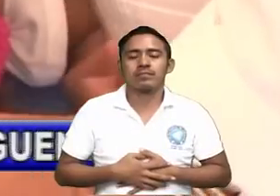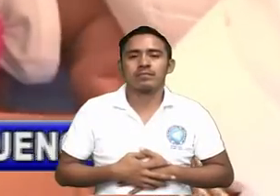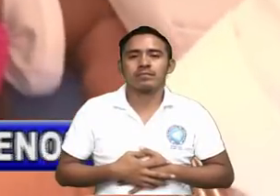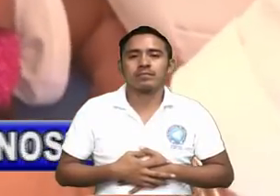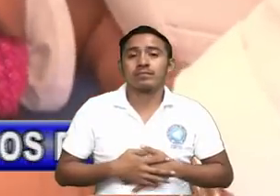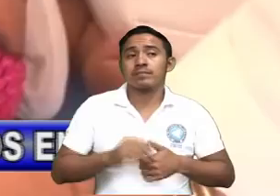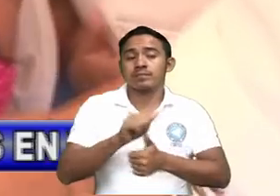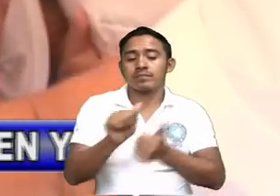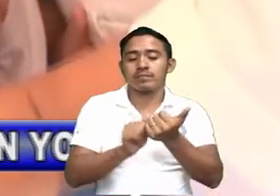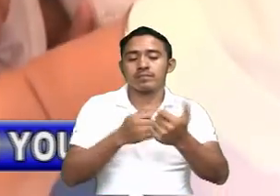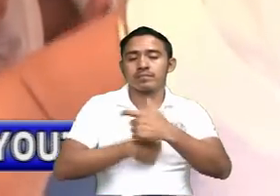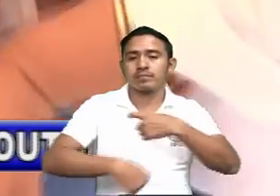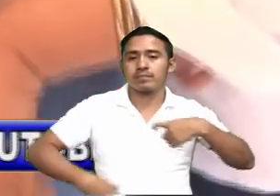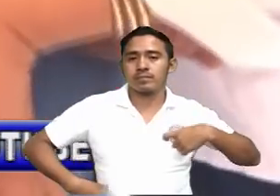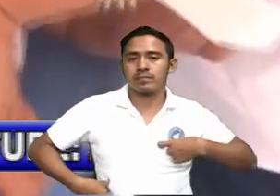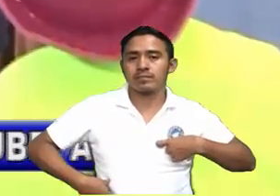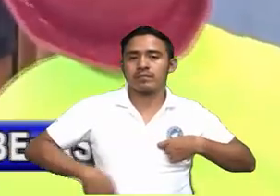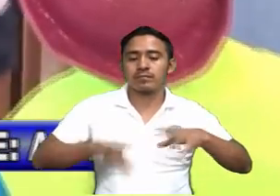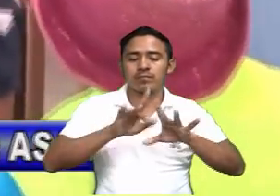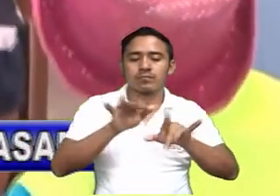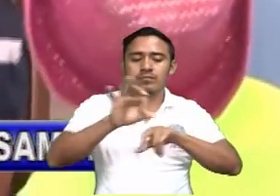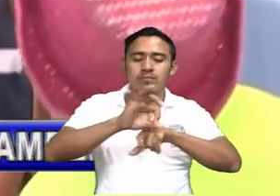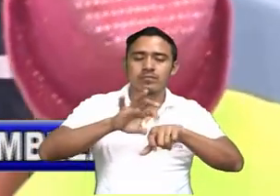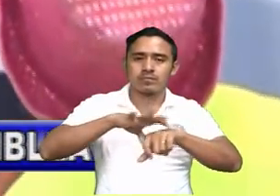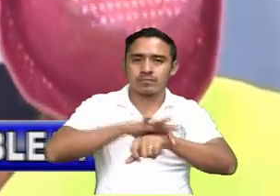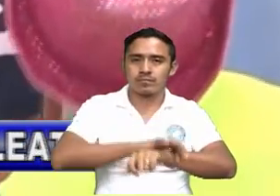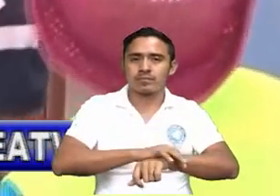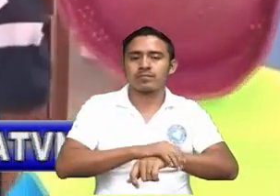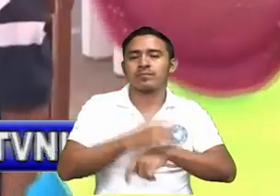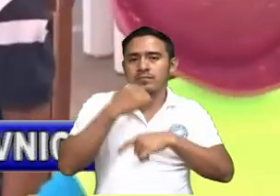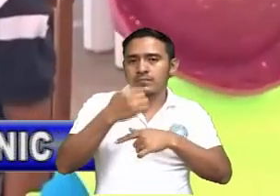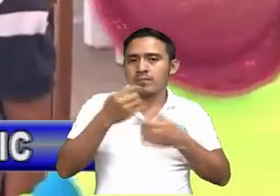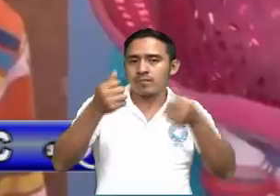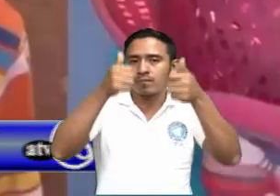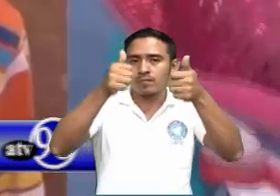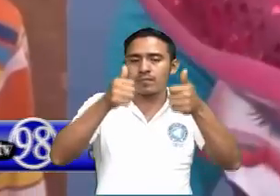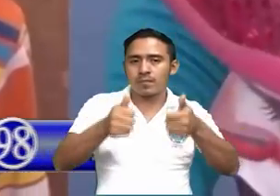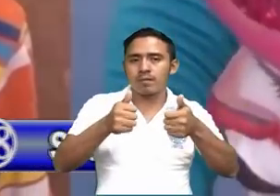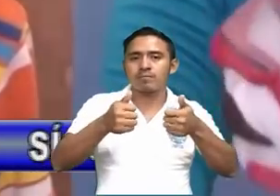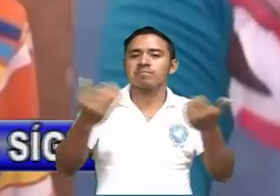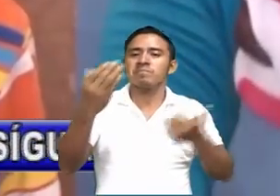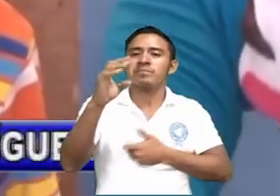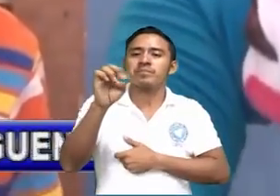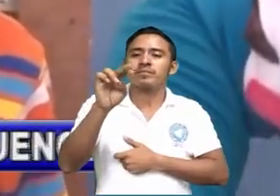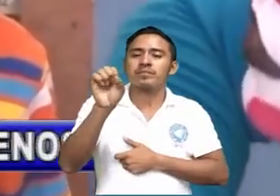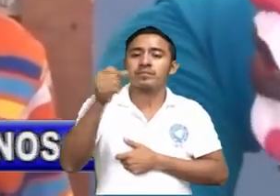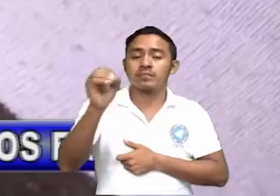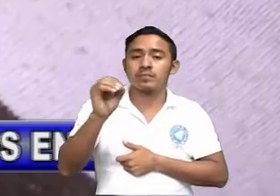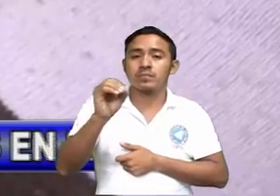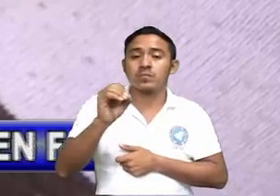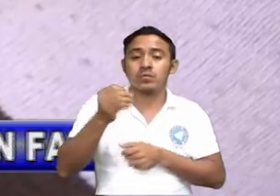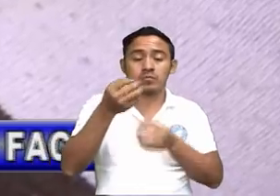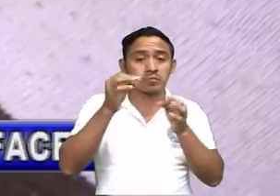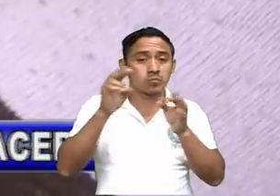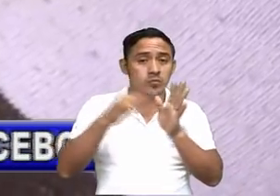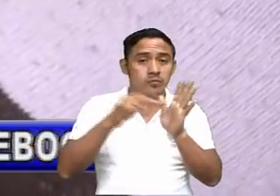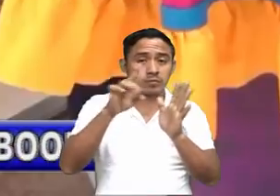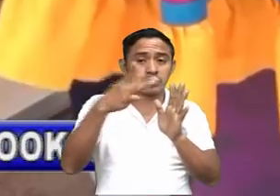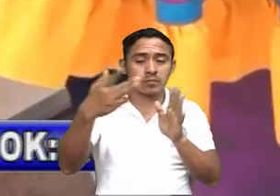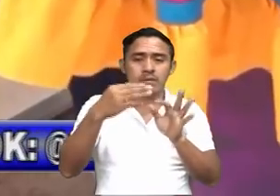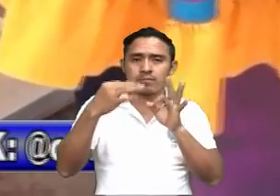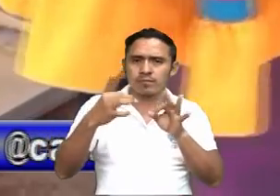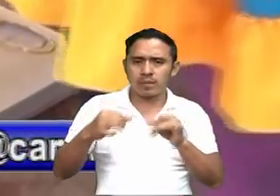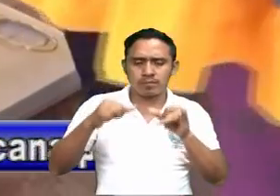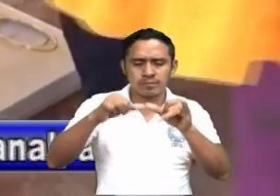La vicepresidenta de la República, compañera Rosario Murillo, anunció que el Censo Nutricional 2019 avanza de buena manera con